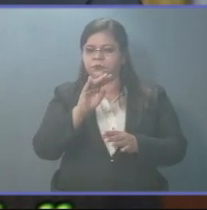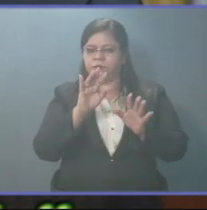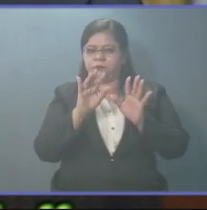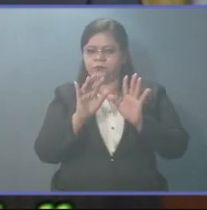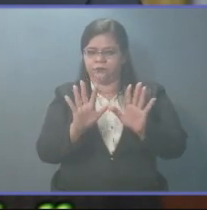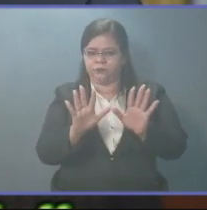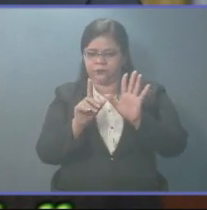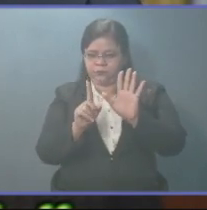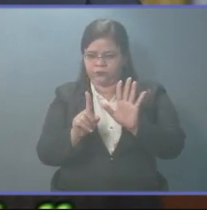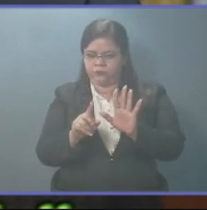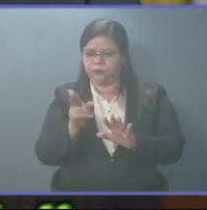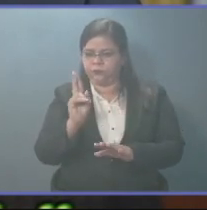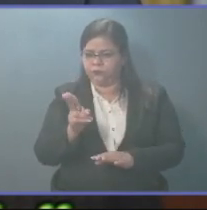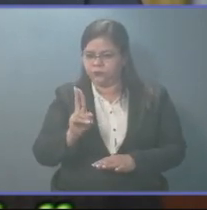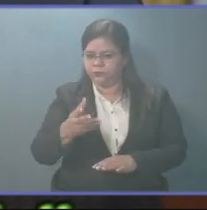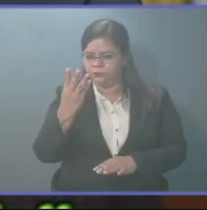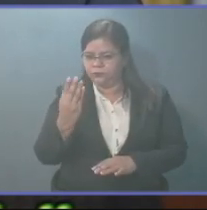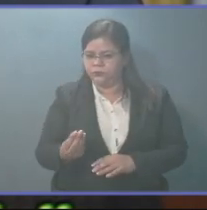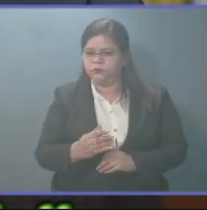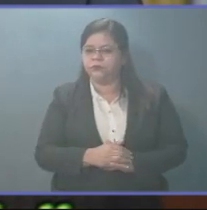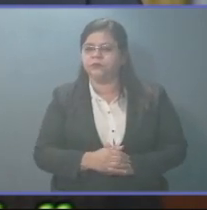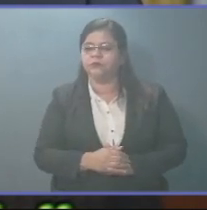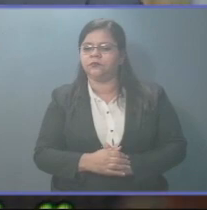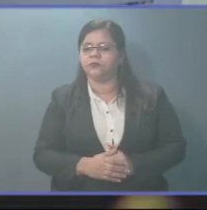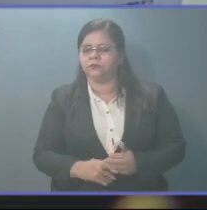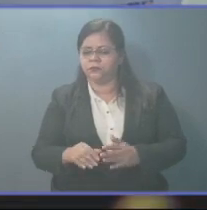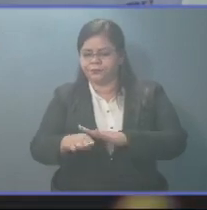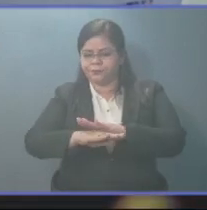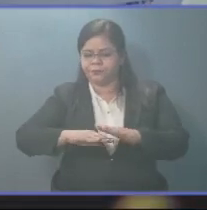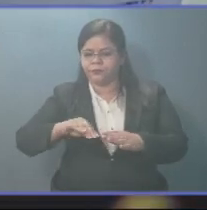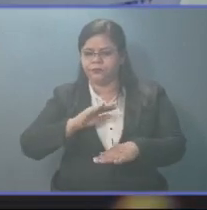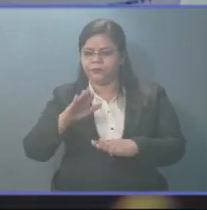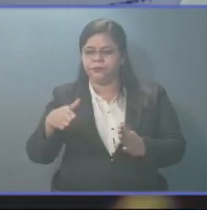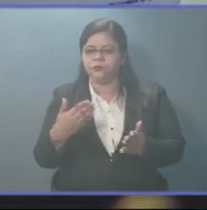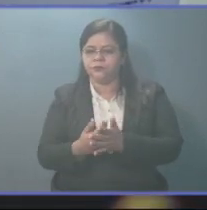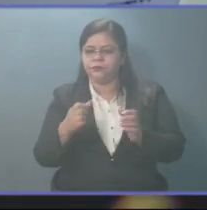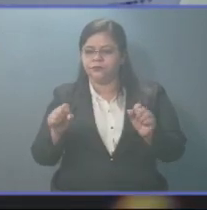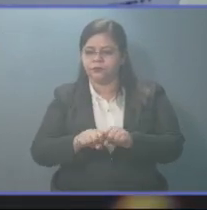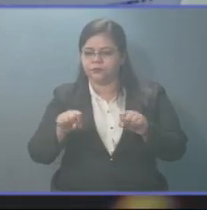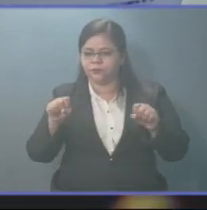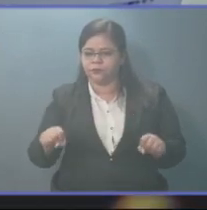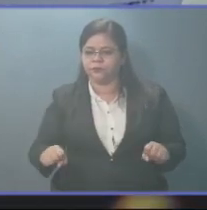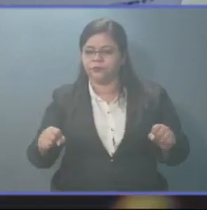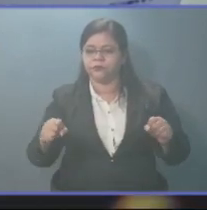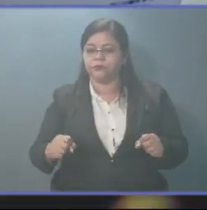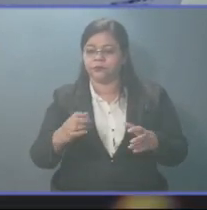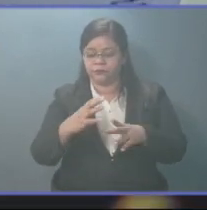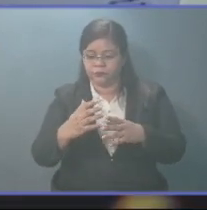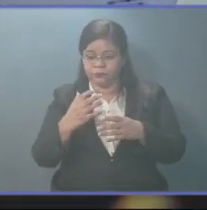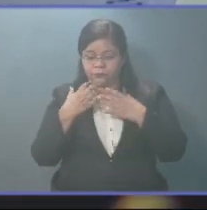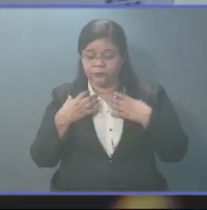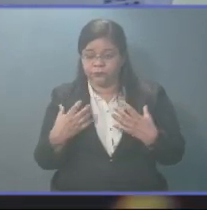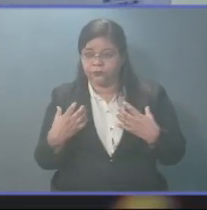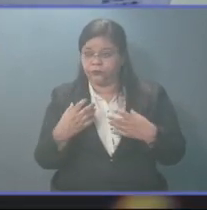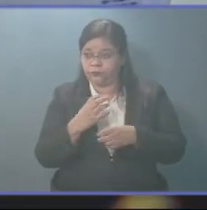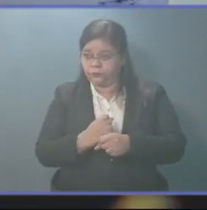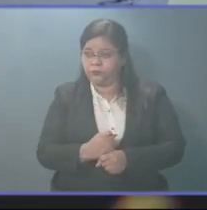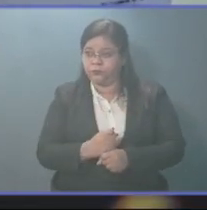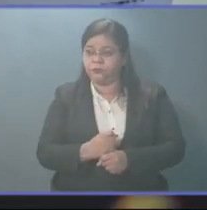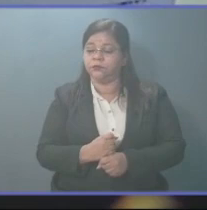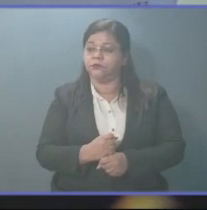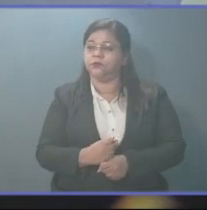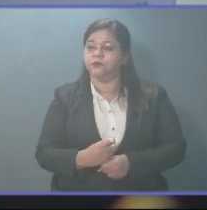de esa misma fecha, tiene como fundamento que los sistemas de seguridad social se encuentran en constante